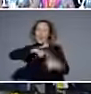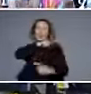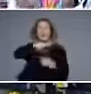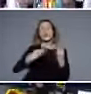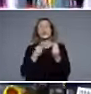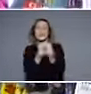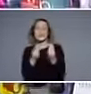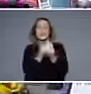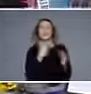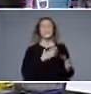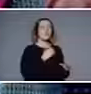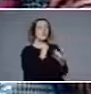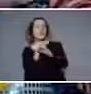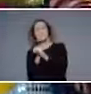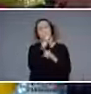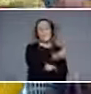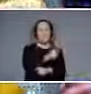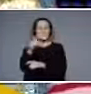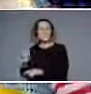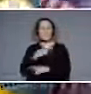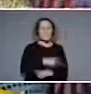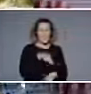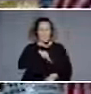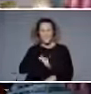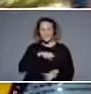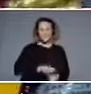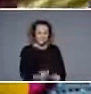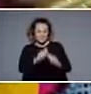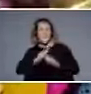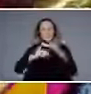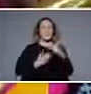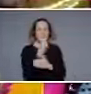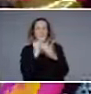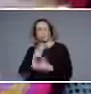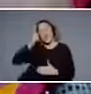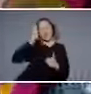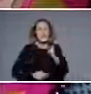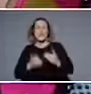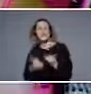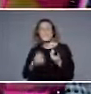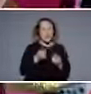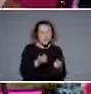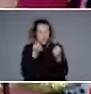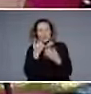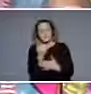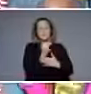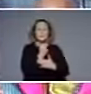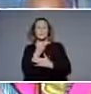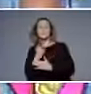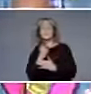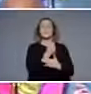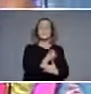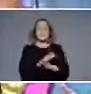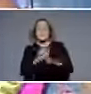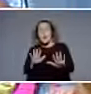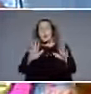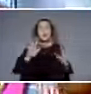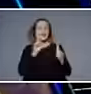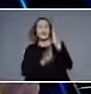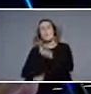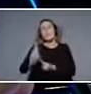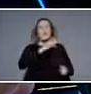Mi murga y mi gente que le dan sentido a un día a día duro de llevar. De los